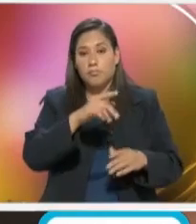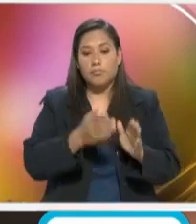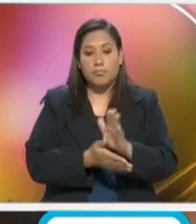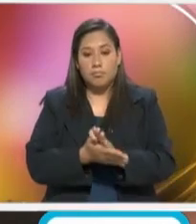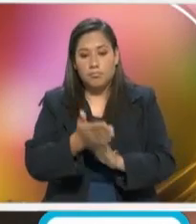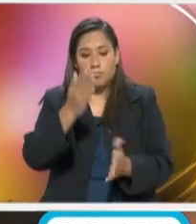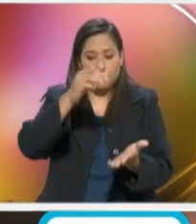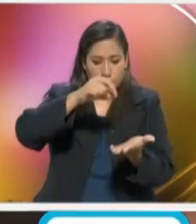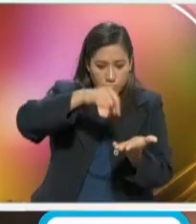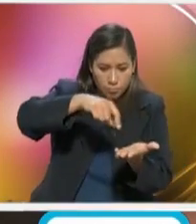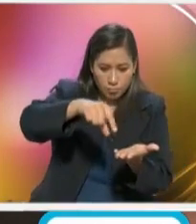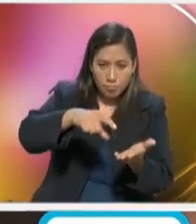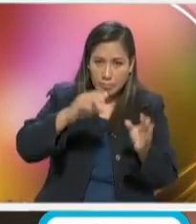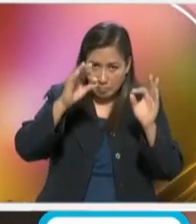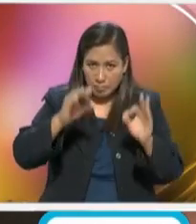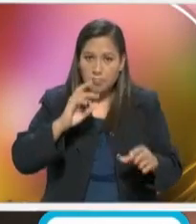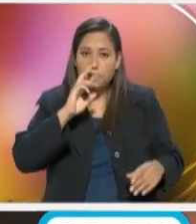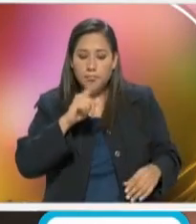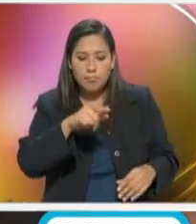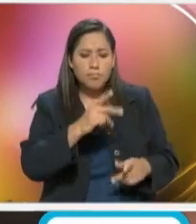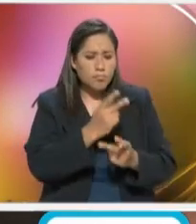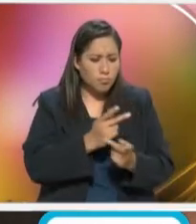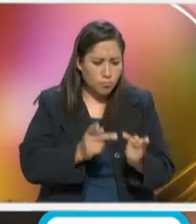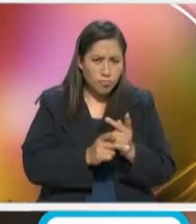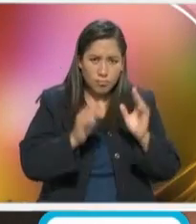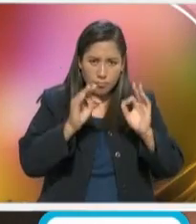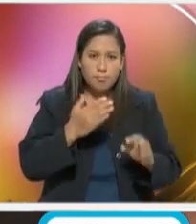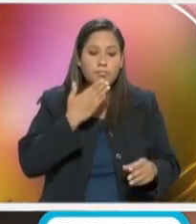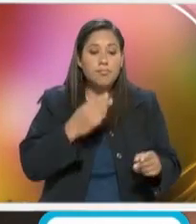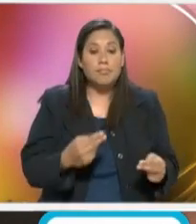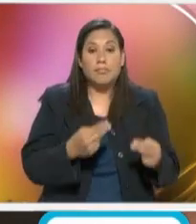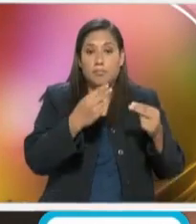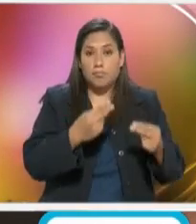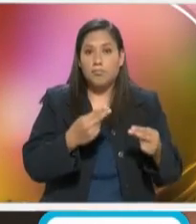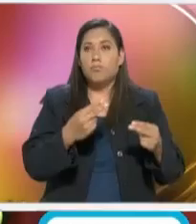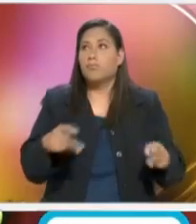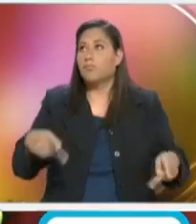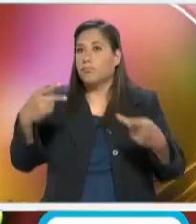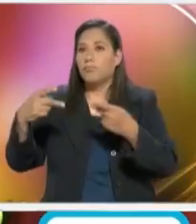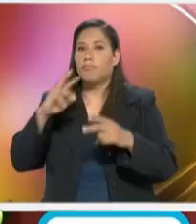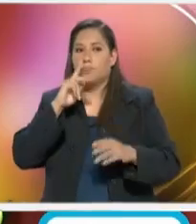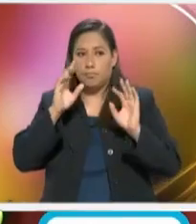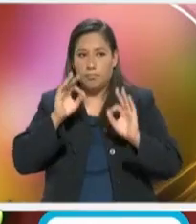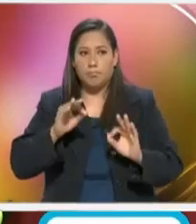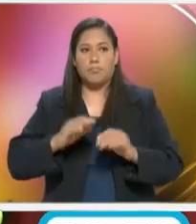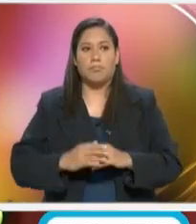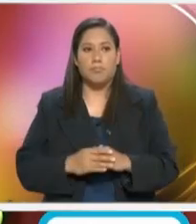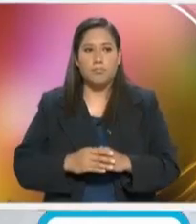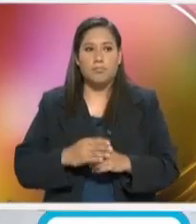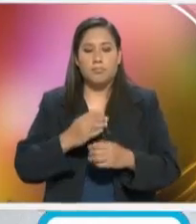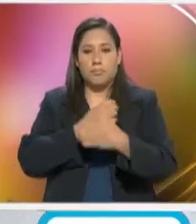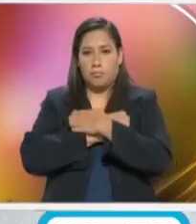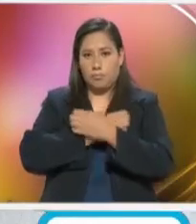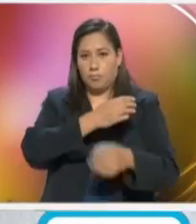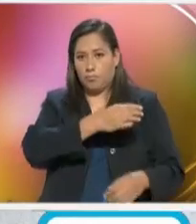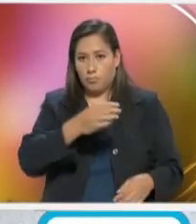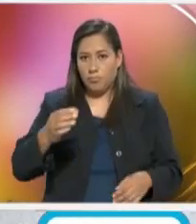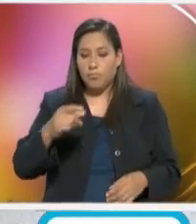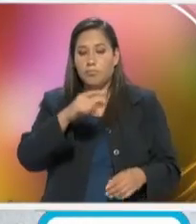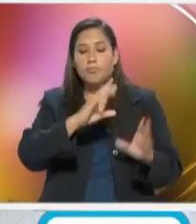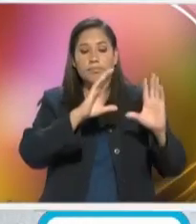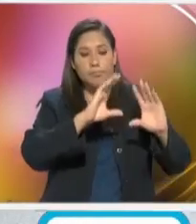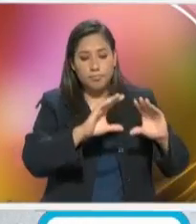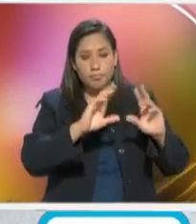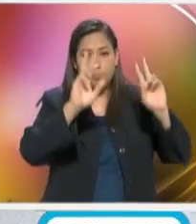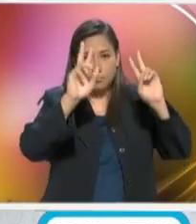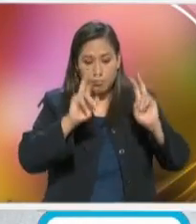sembrar mejores productos y sobre todo los va a comercializar de mejor manera. Entonces, Educampo se encarga de enseñar el